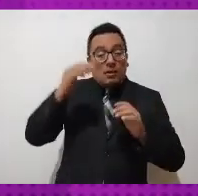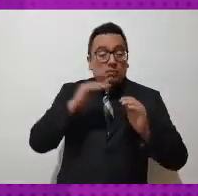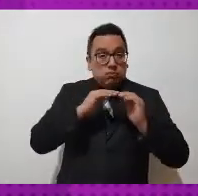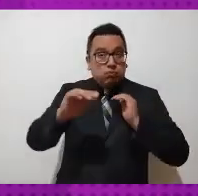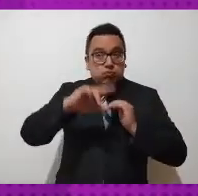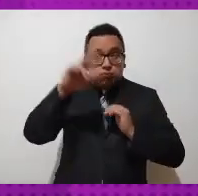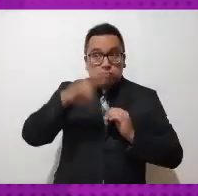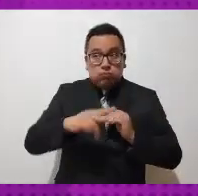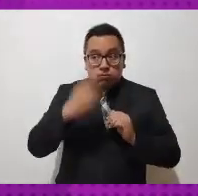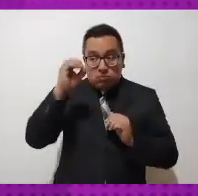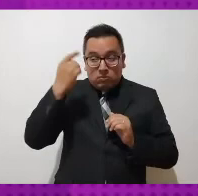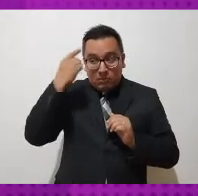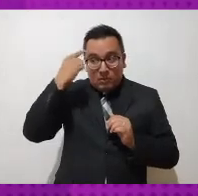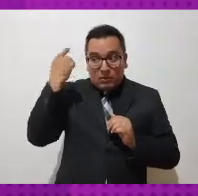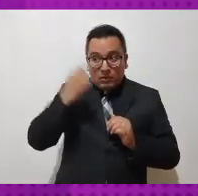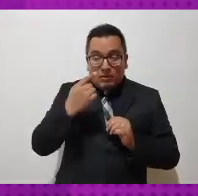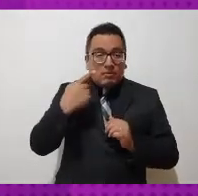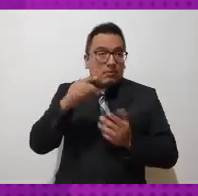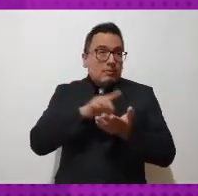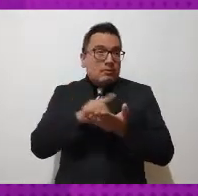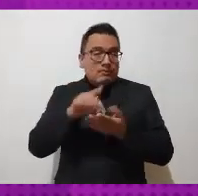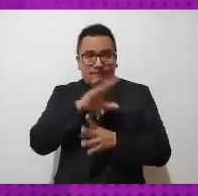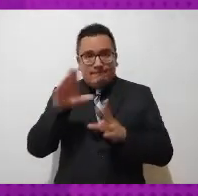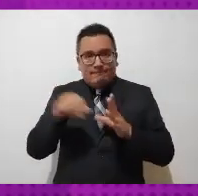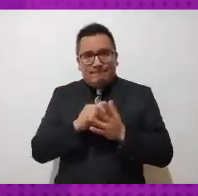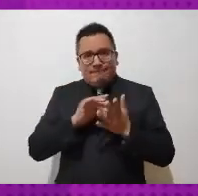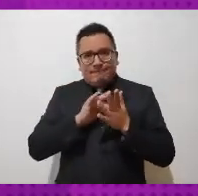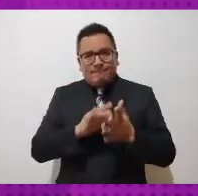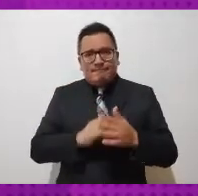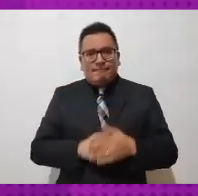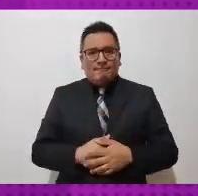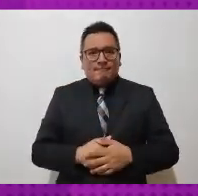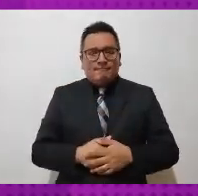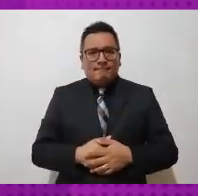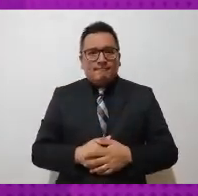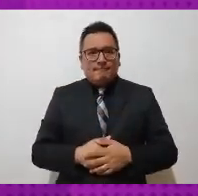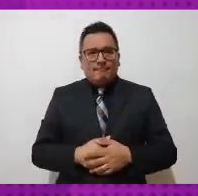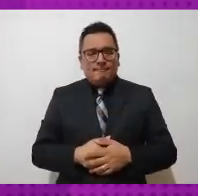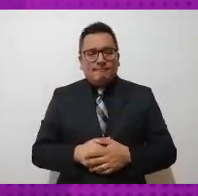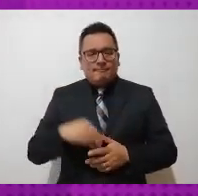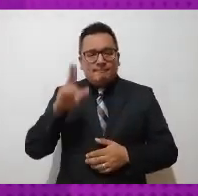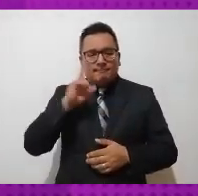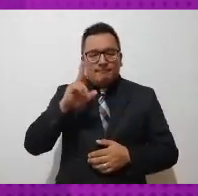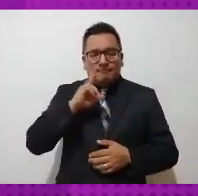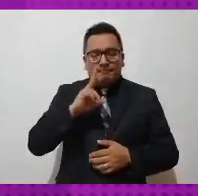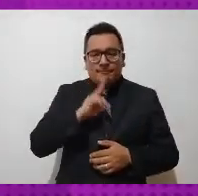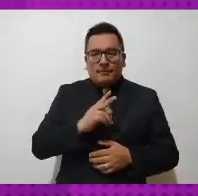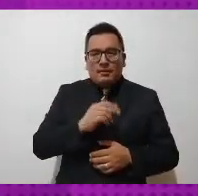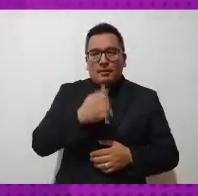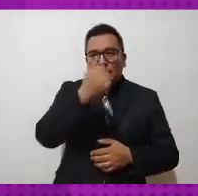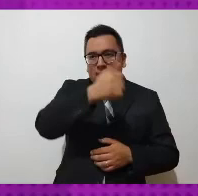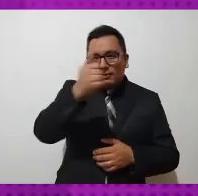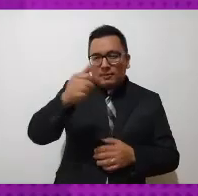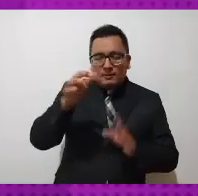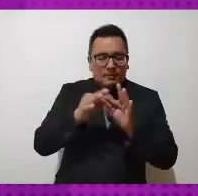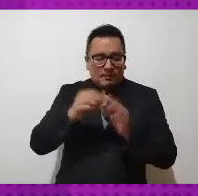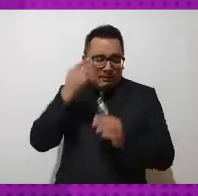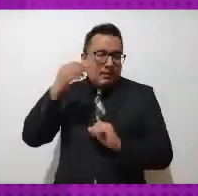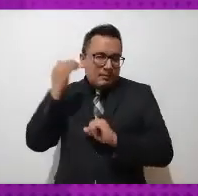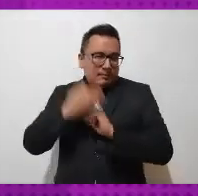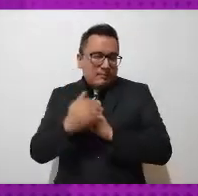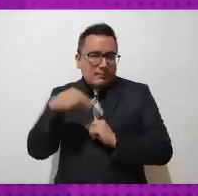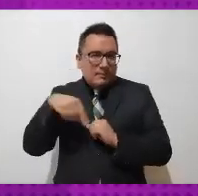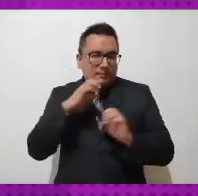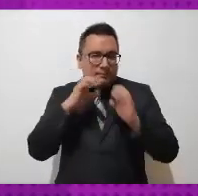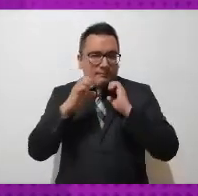igualdad real y el reconocimiento pleno de los derechos políticos de las mujeres. Una respuesta precisa para dar por concluida